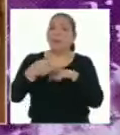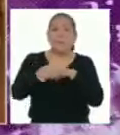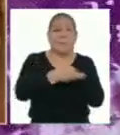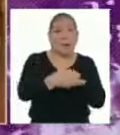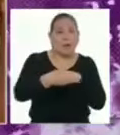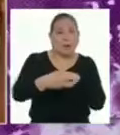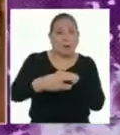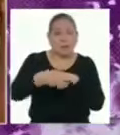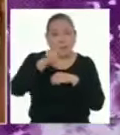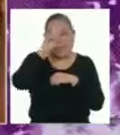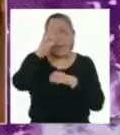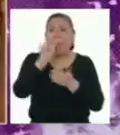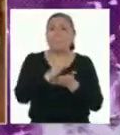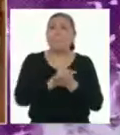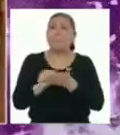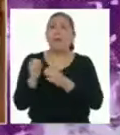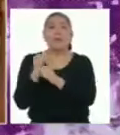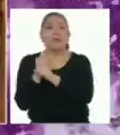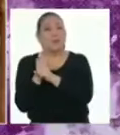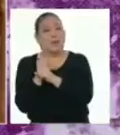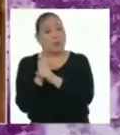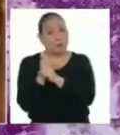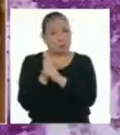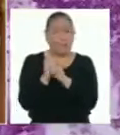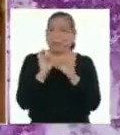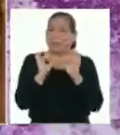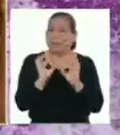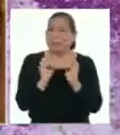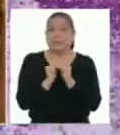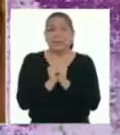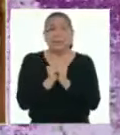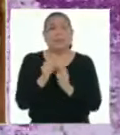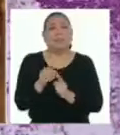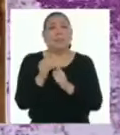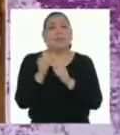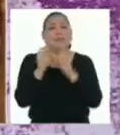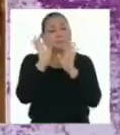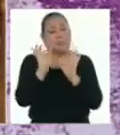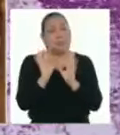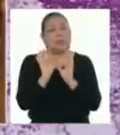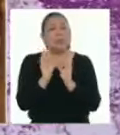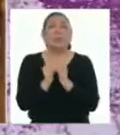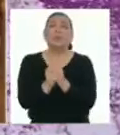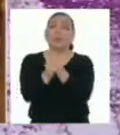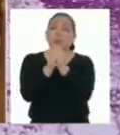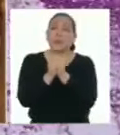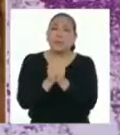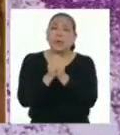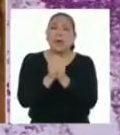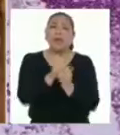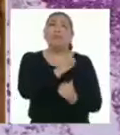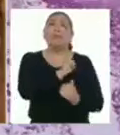Perú, el mes de octubre está marcado por la especial veneración al Señor de los